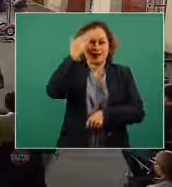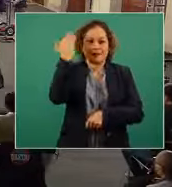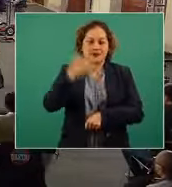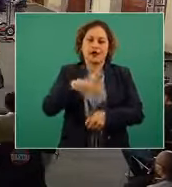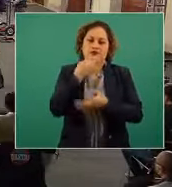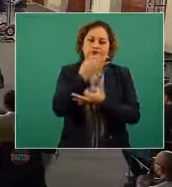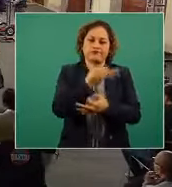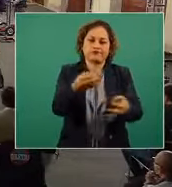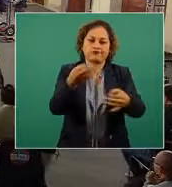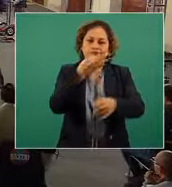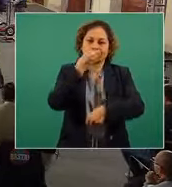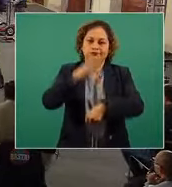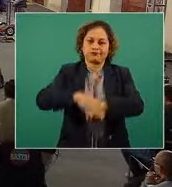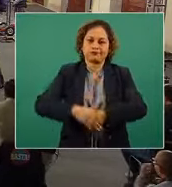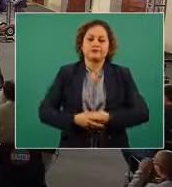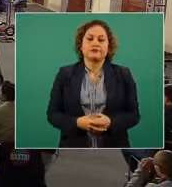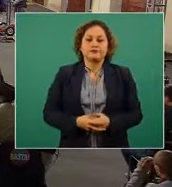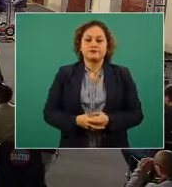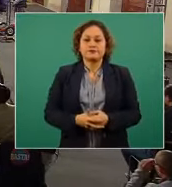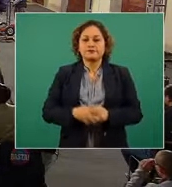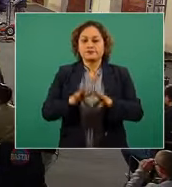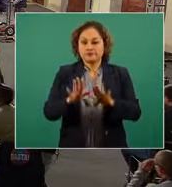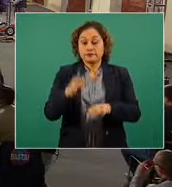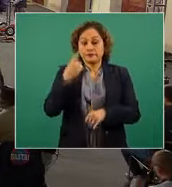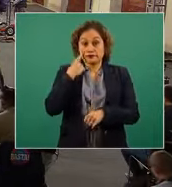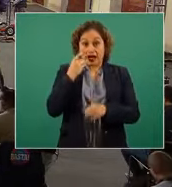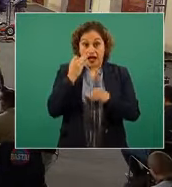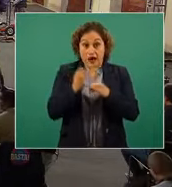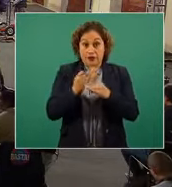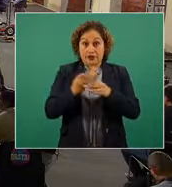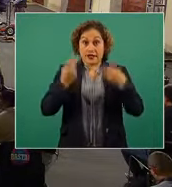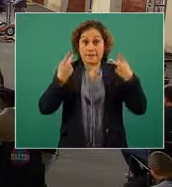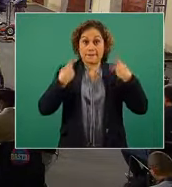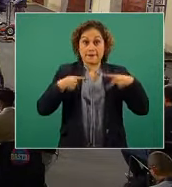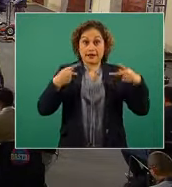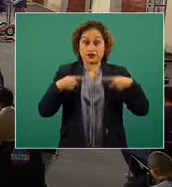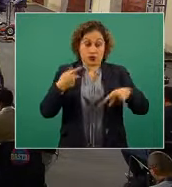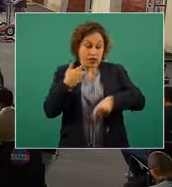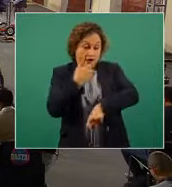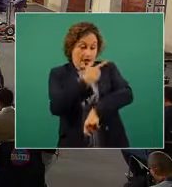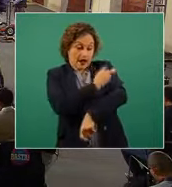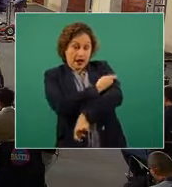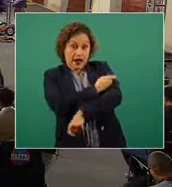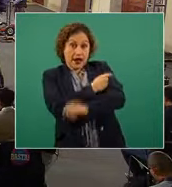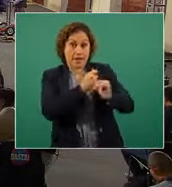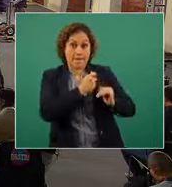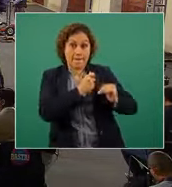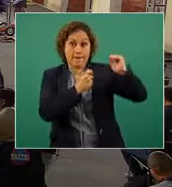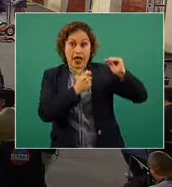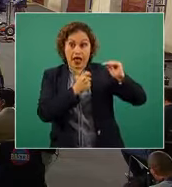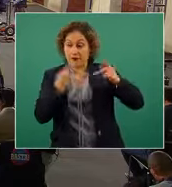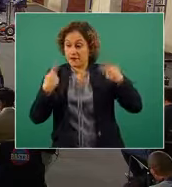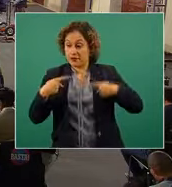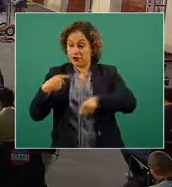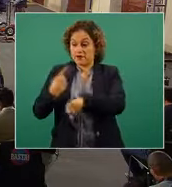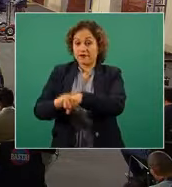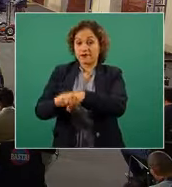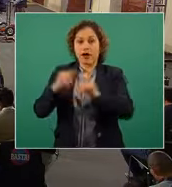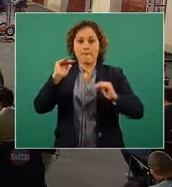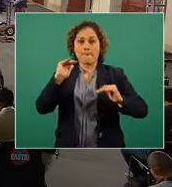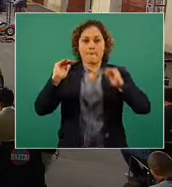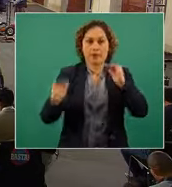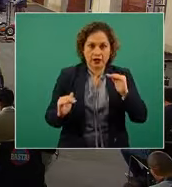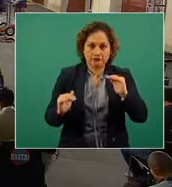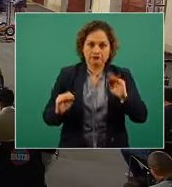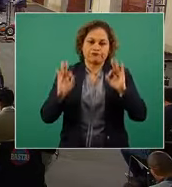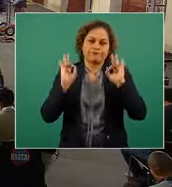hoy más vacunados que casos activos y esto ya es positivo. Hoy tenemos personas vacunadas que han